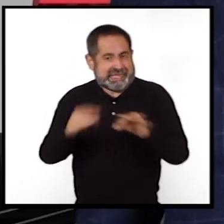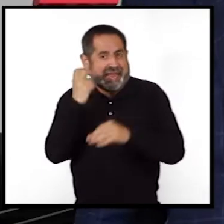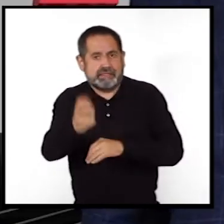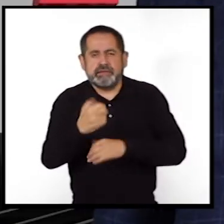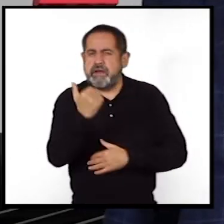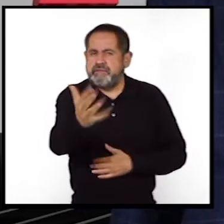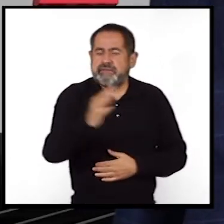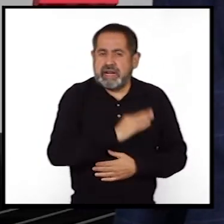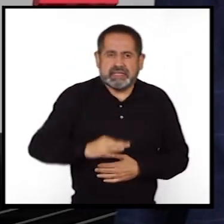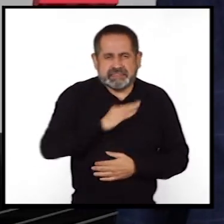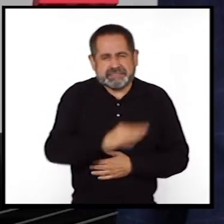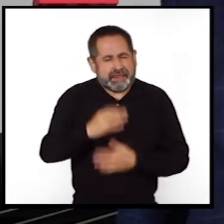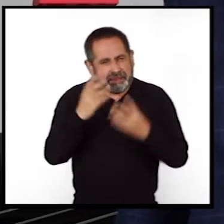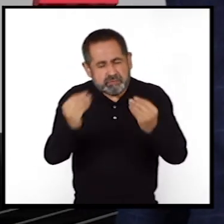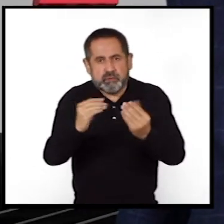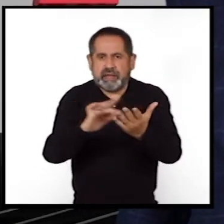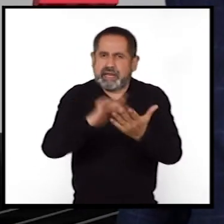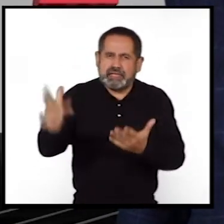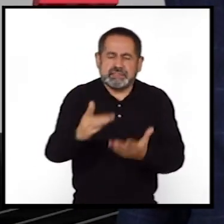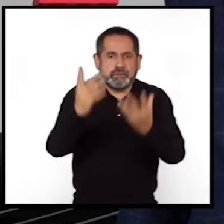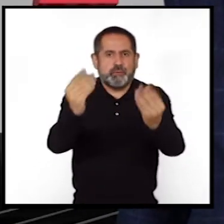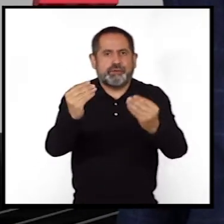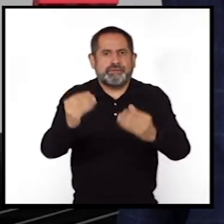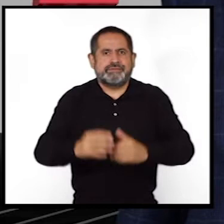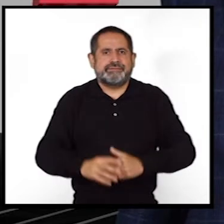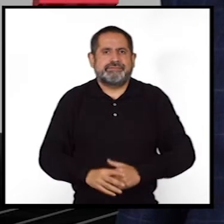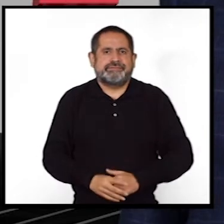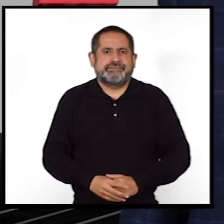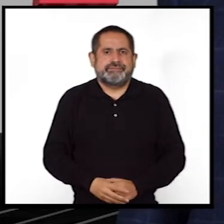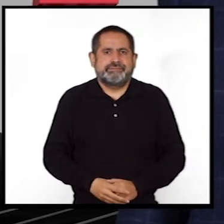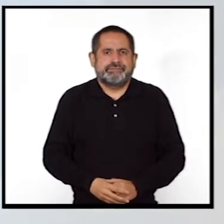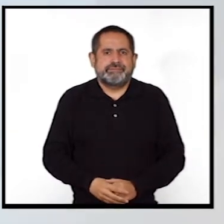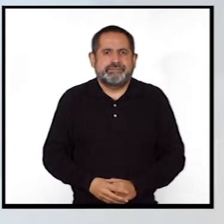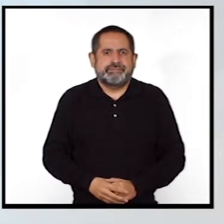gente. Muchas felicidades y muchas gracias.